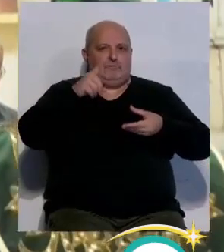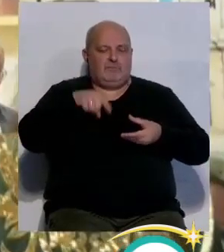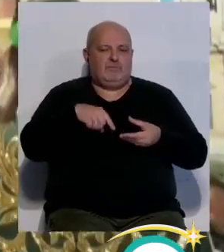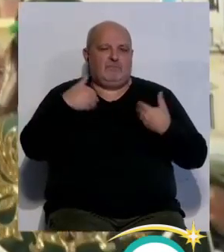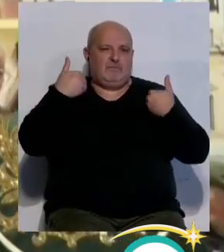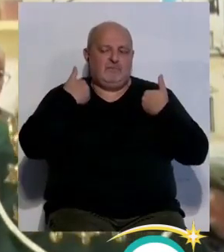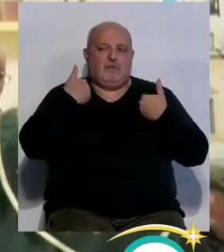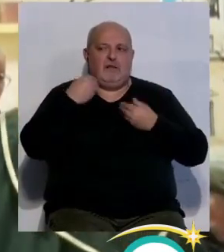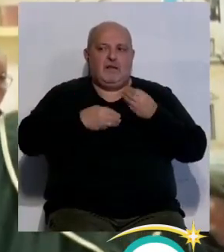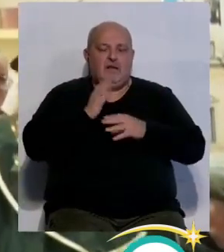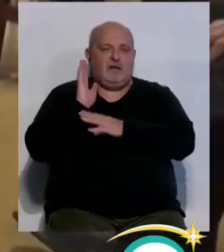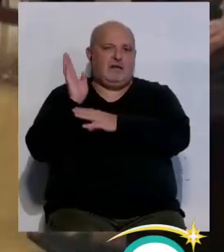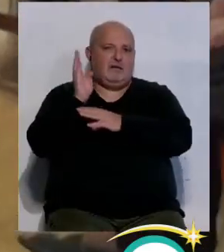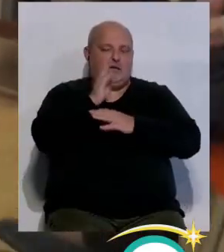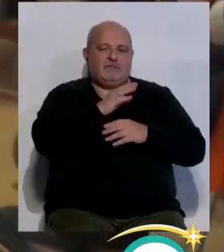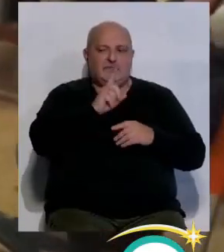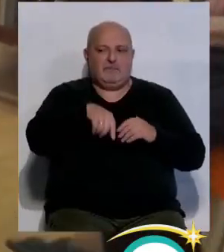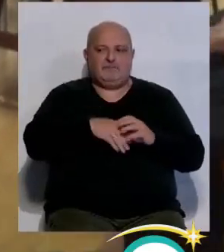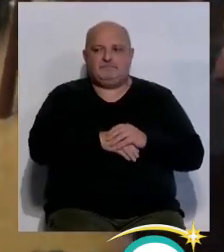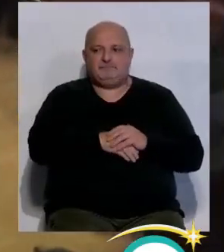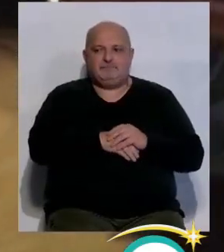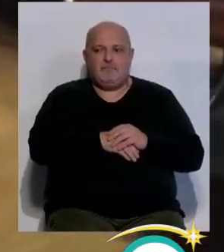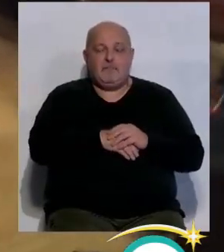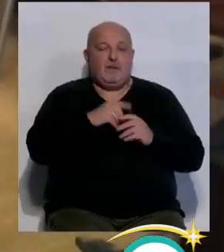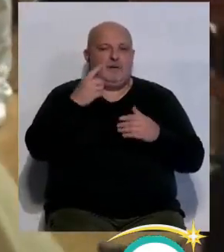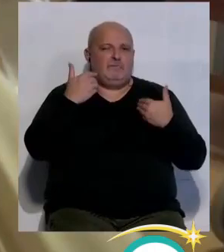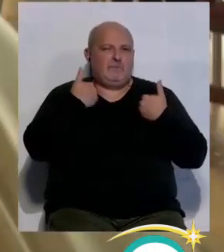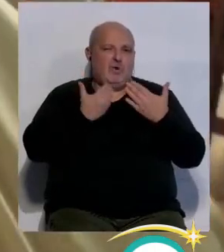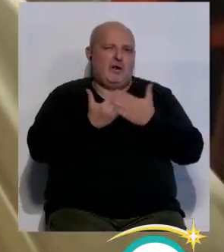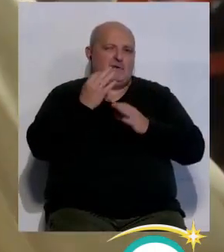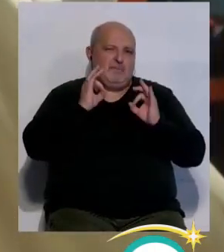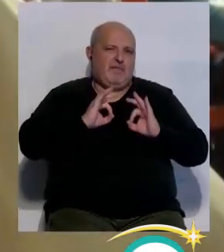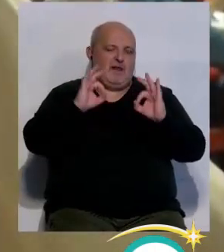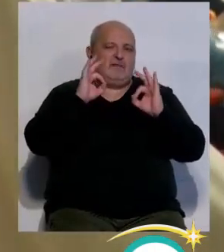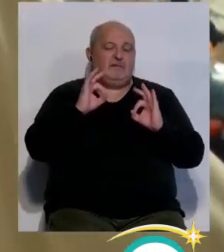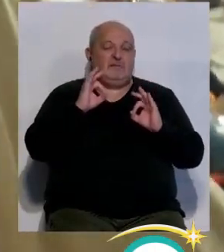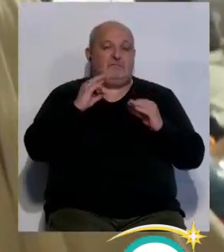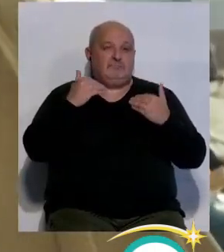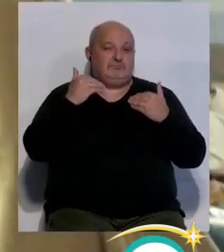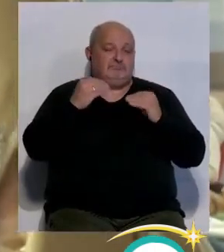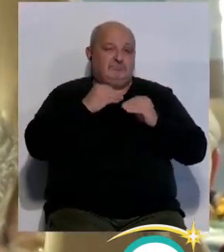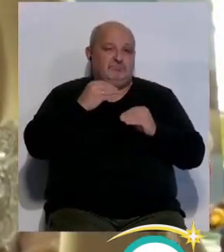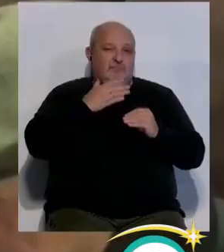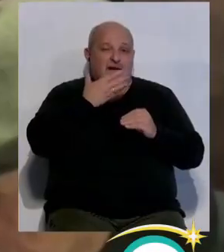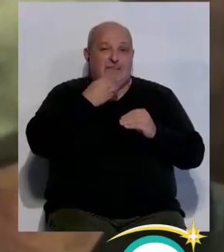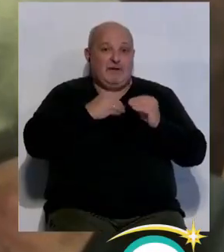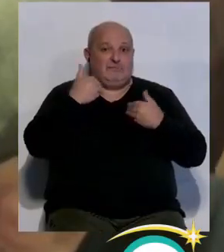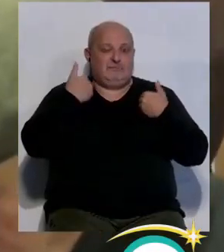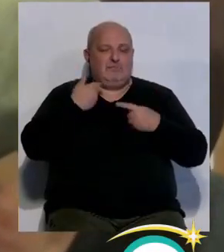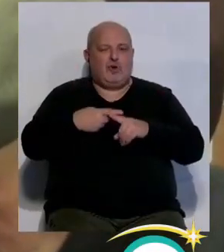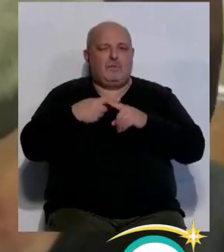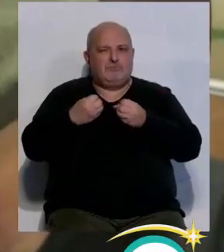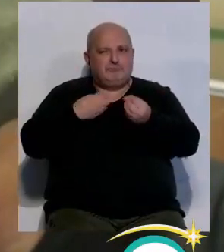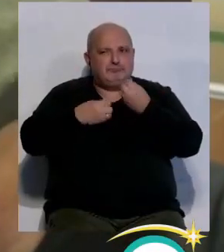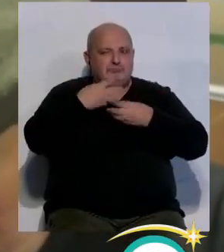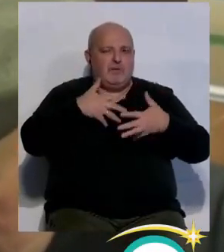seguito del cartero, pues hemos ido nosotros a recogérselas a ellos. Una jornada muy especial en la que los enviados especiales de los reyes comparten